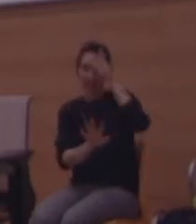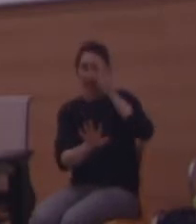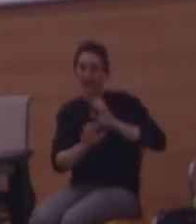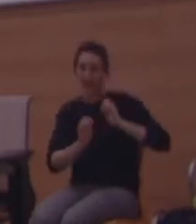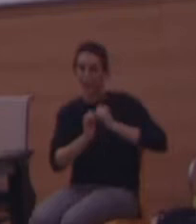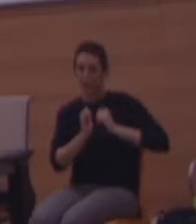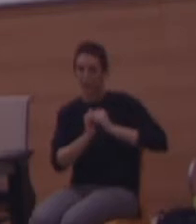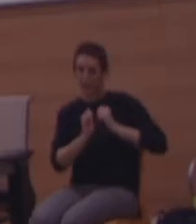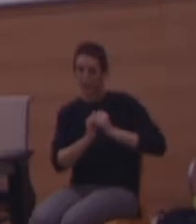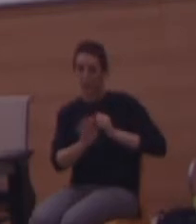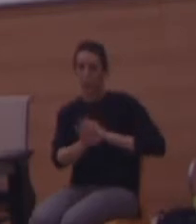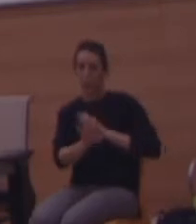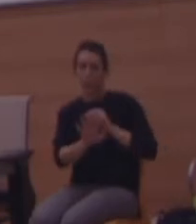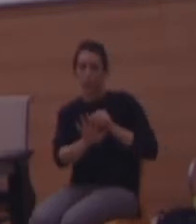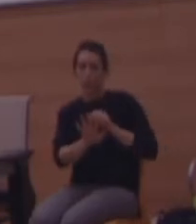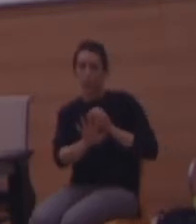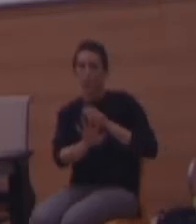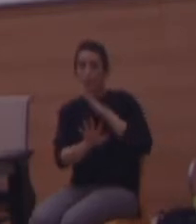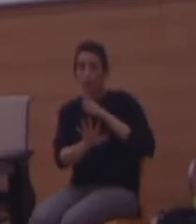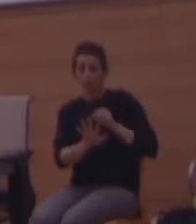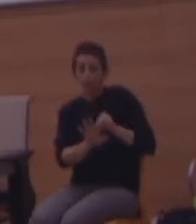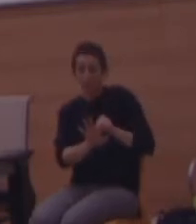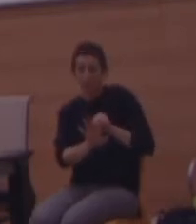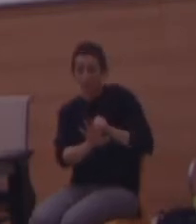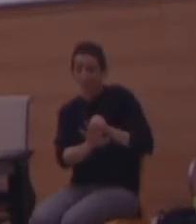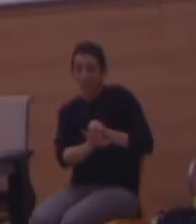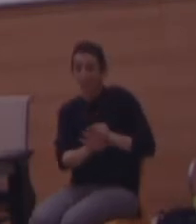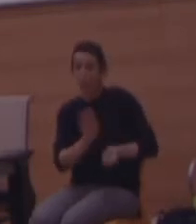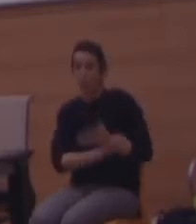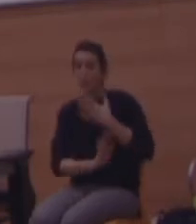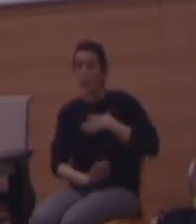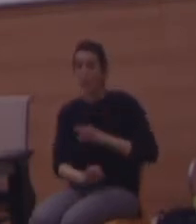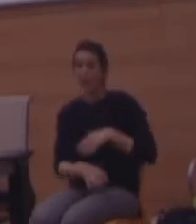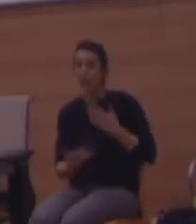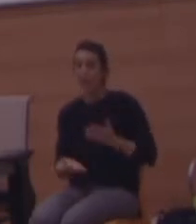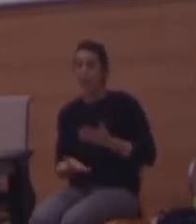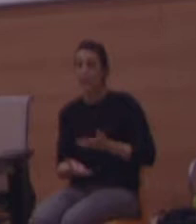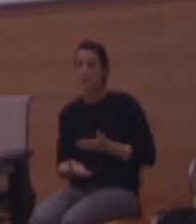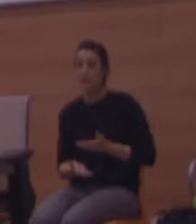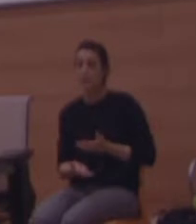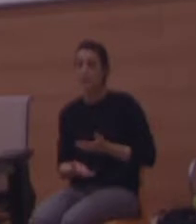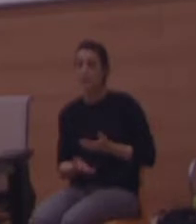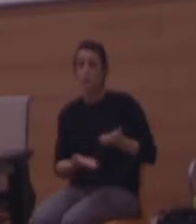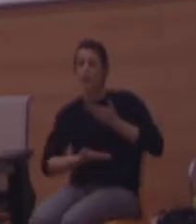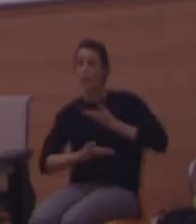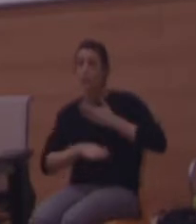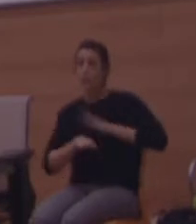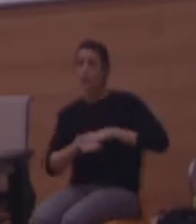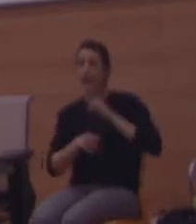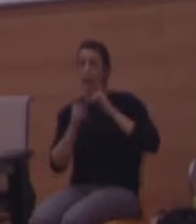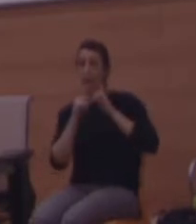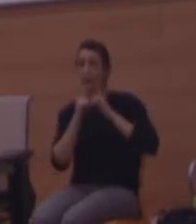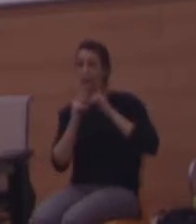en las partes internas de los dedos. Y entonces, bueno, esto nos ayuda muchas veces a prevenir